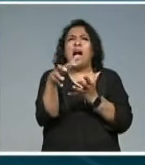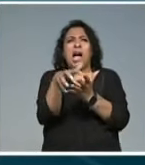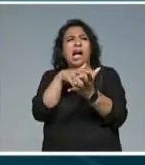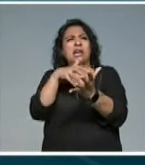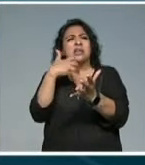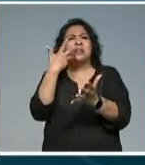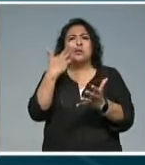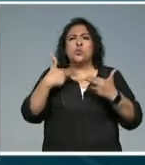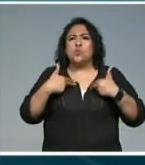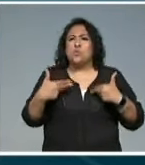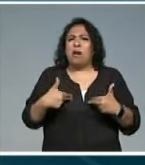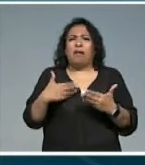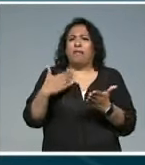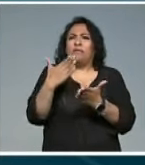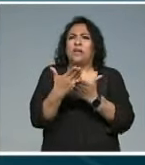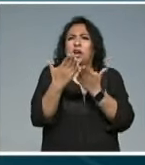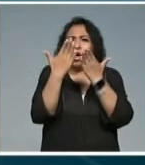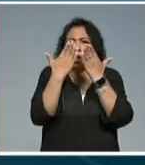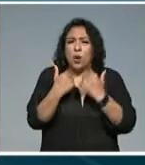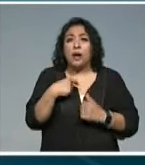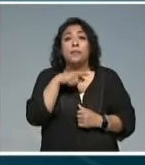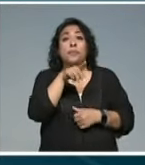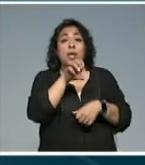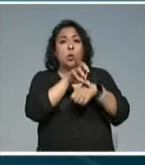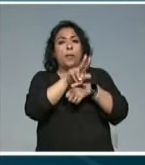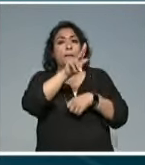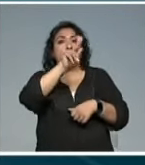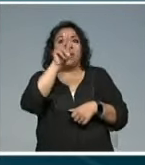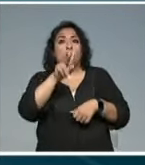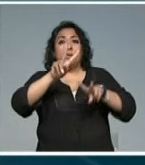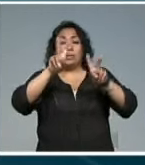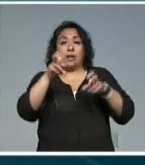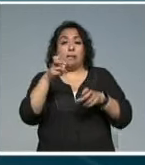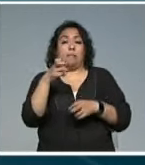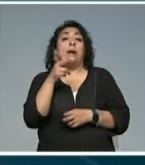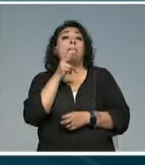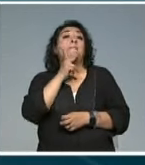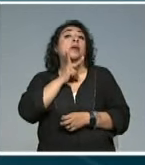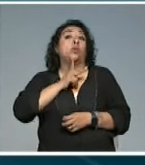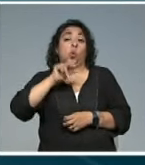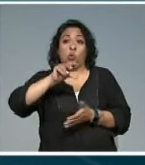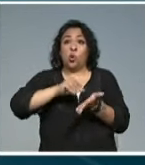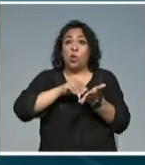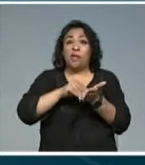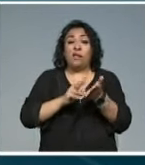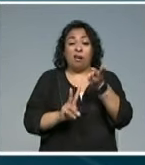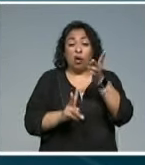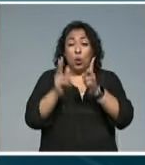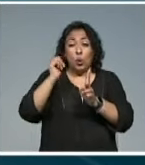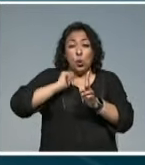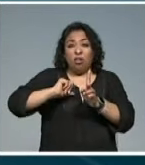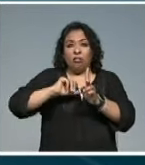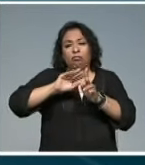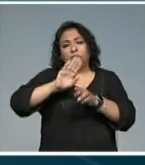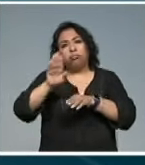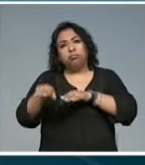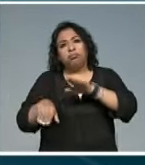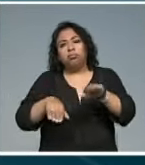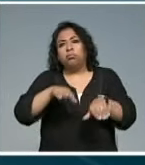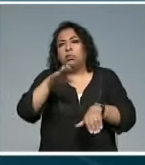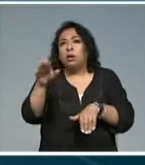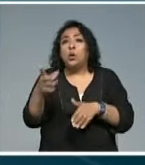humana. En Ecuador nos afectó más el tema del petróleo y nos sigue afectando porque pues mató plantas ancestrales que son